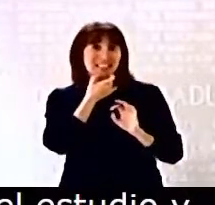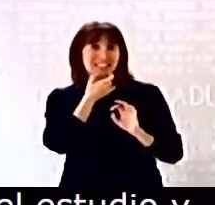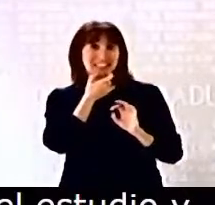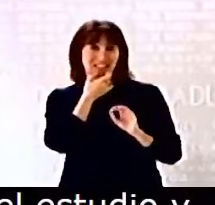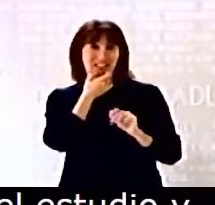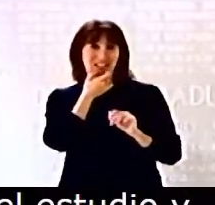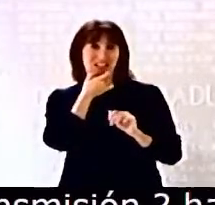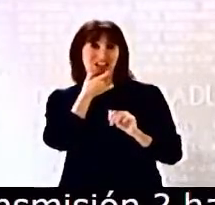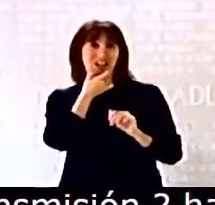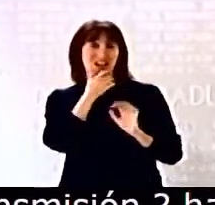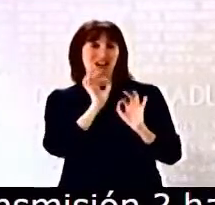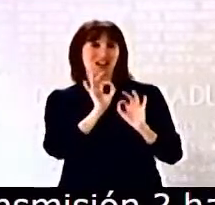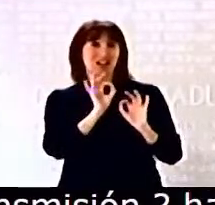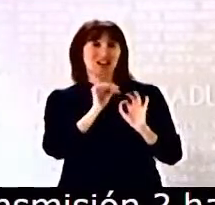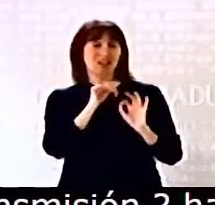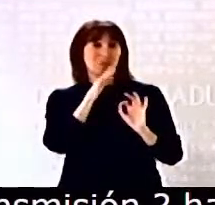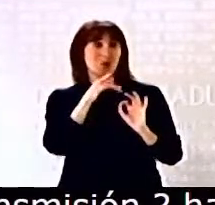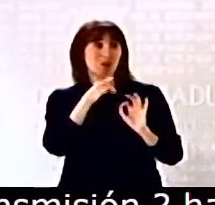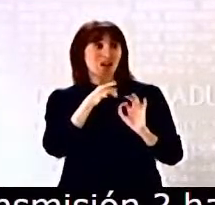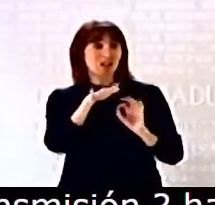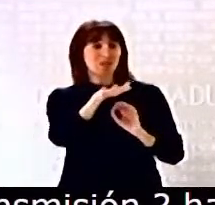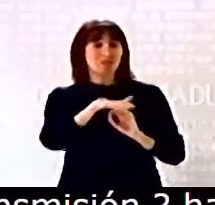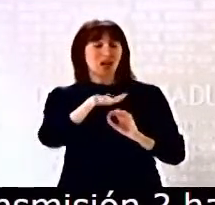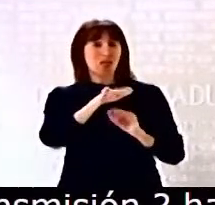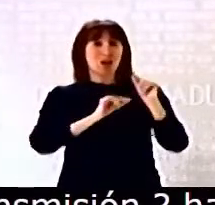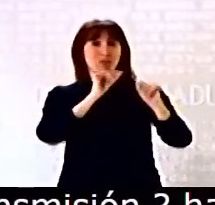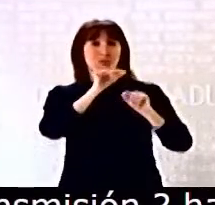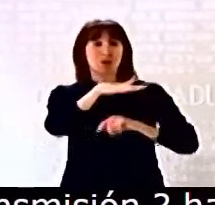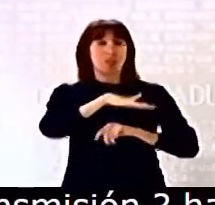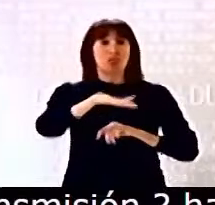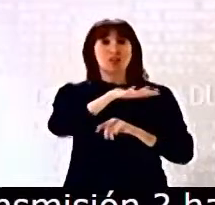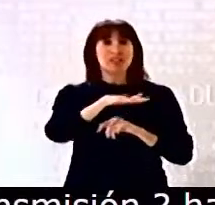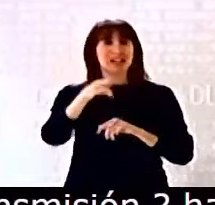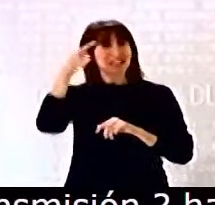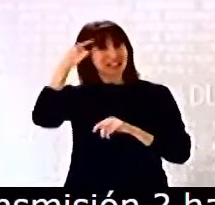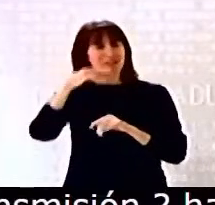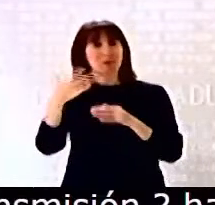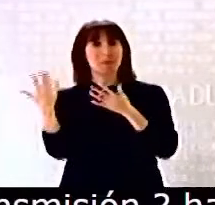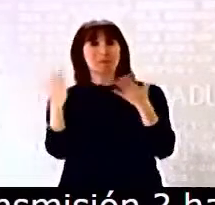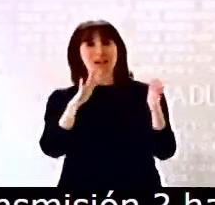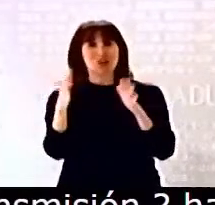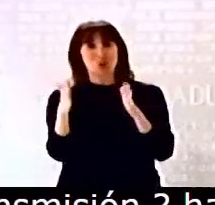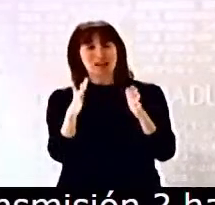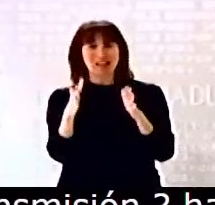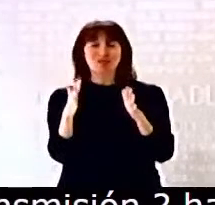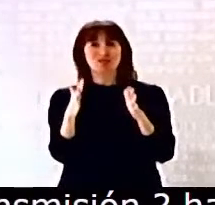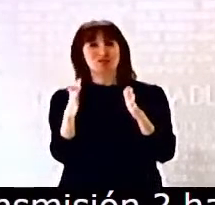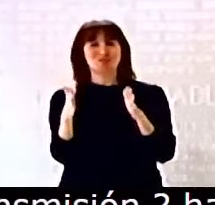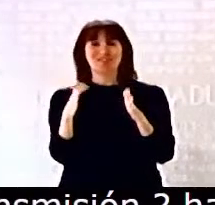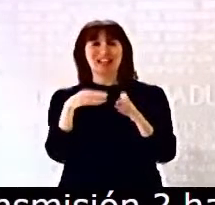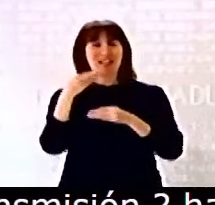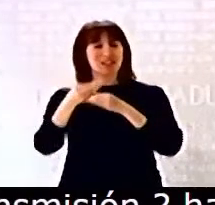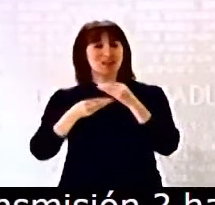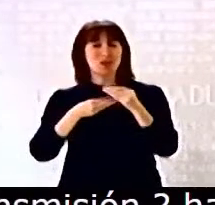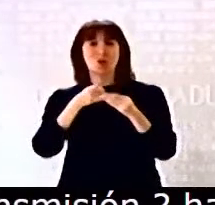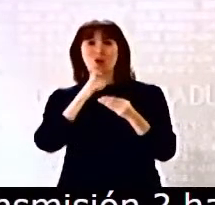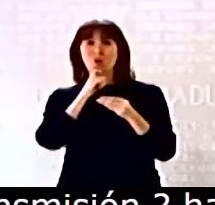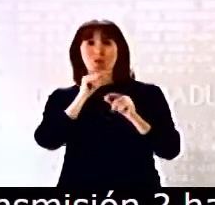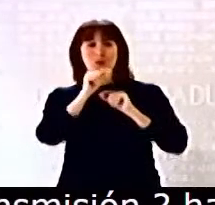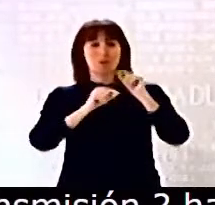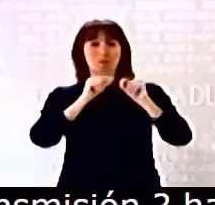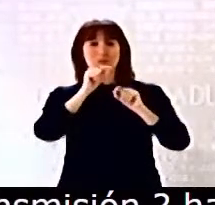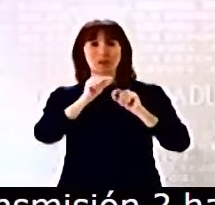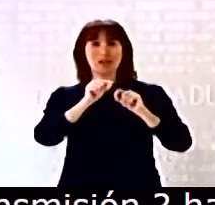propagando esa variante. ¿Tienen alguna estimación con los datos que están teniendo sobre cómo se está